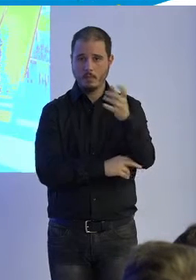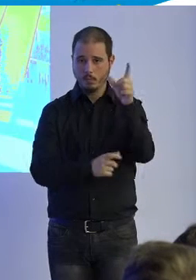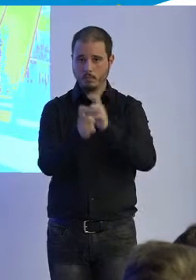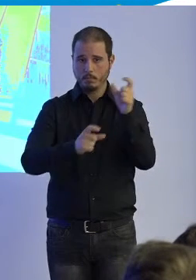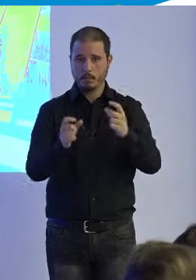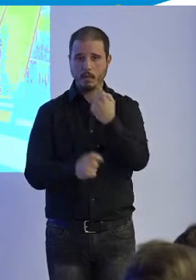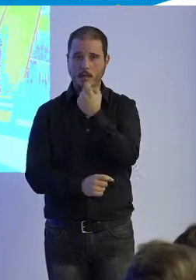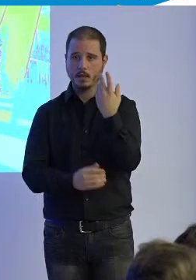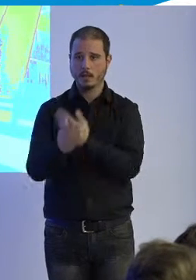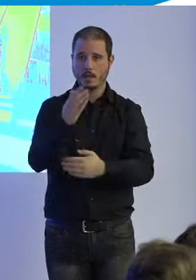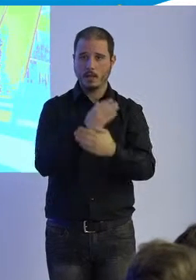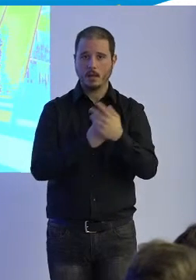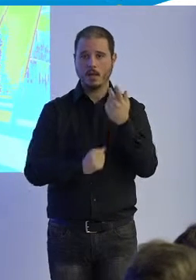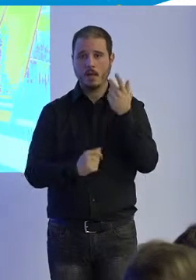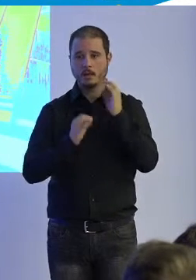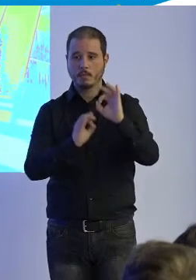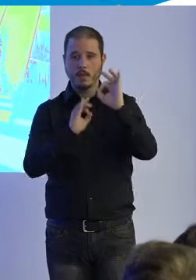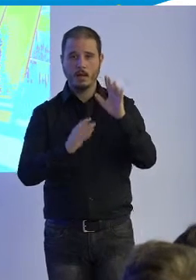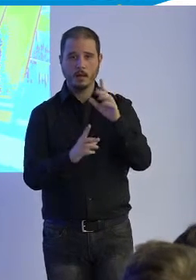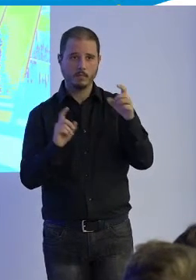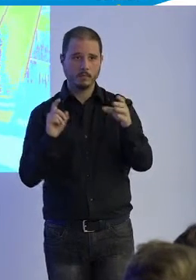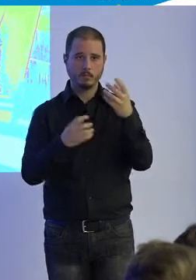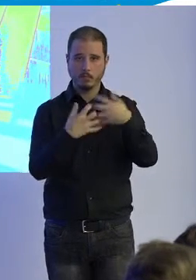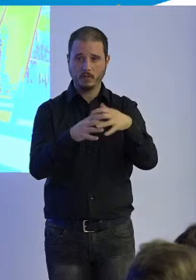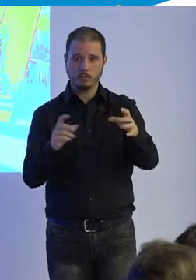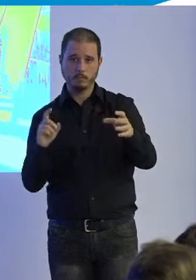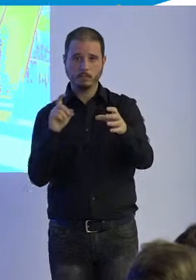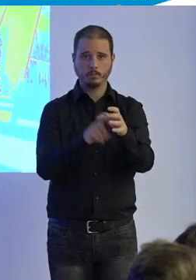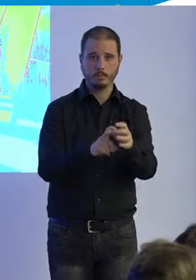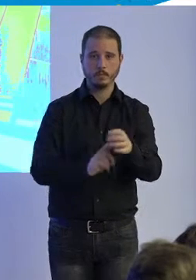necesidades especiales en la industria, que